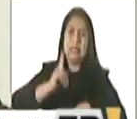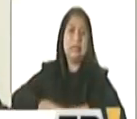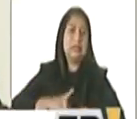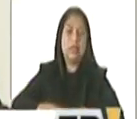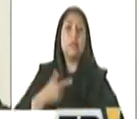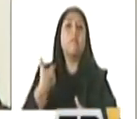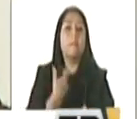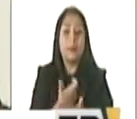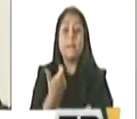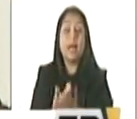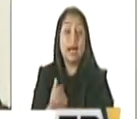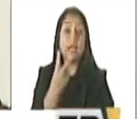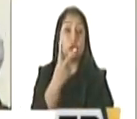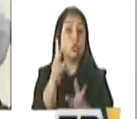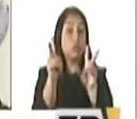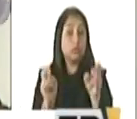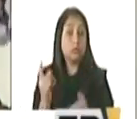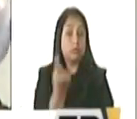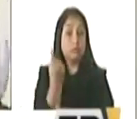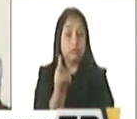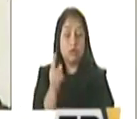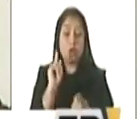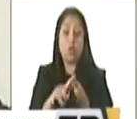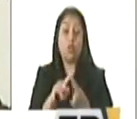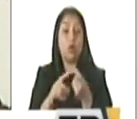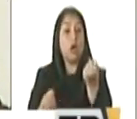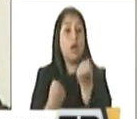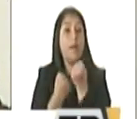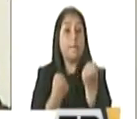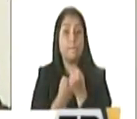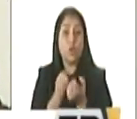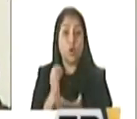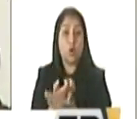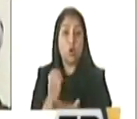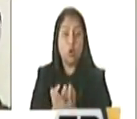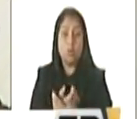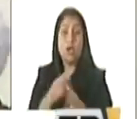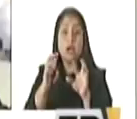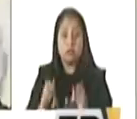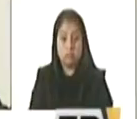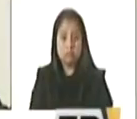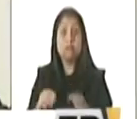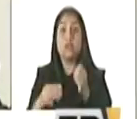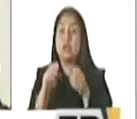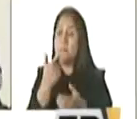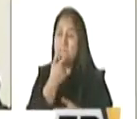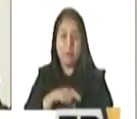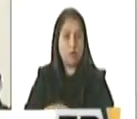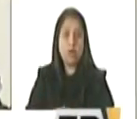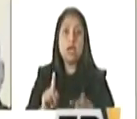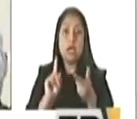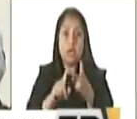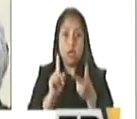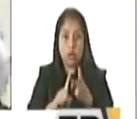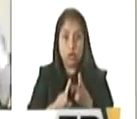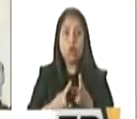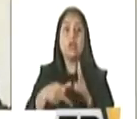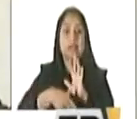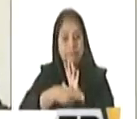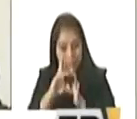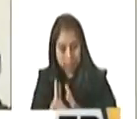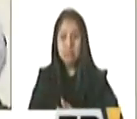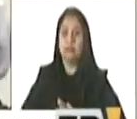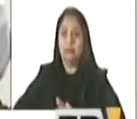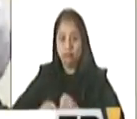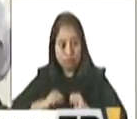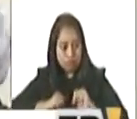cosas fundamentales. Uno, el apoyo económico a la gente más vulnerable, y dos, recuperar el empleo y lograr